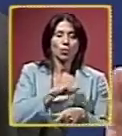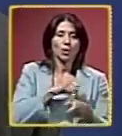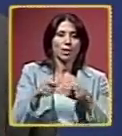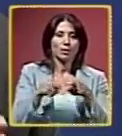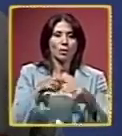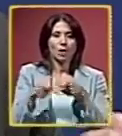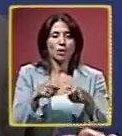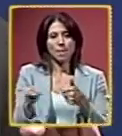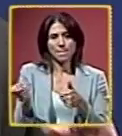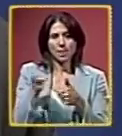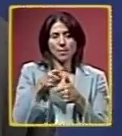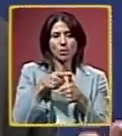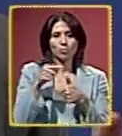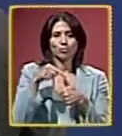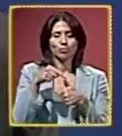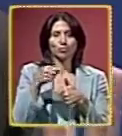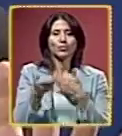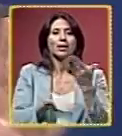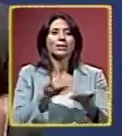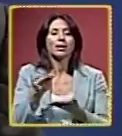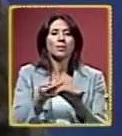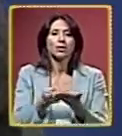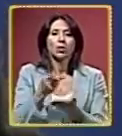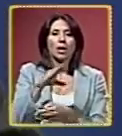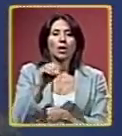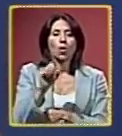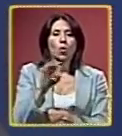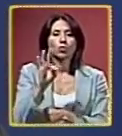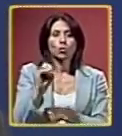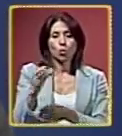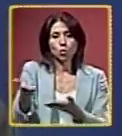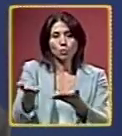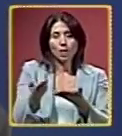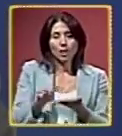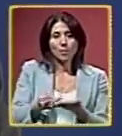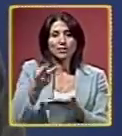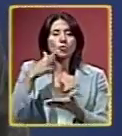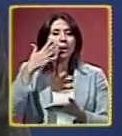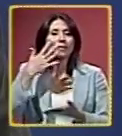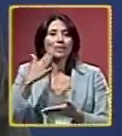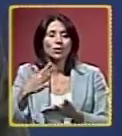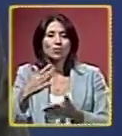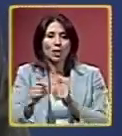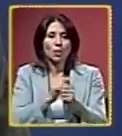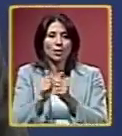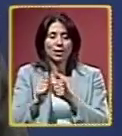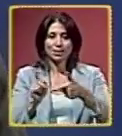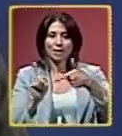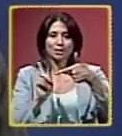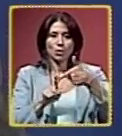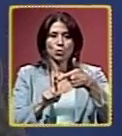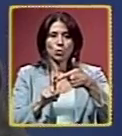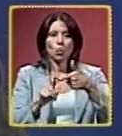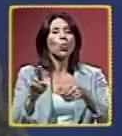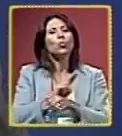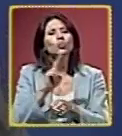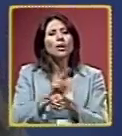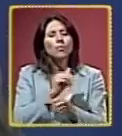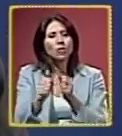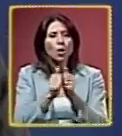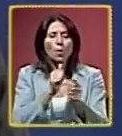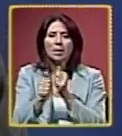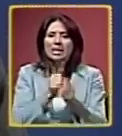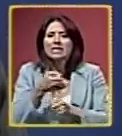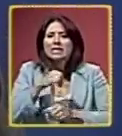costo, ese que nos va a dar unos precios parecidos a los de la competencia. Lo segundo es, usemos la competencia. En la medida en que sea posible usar la